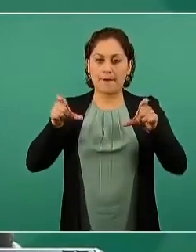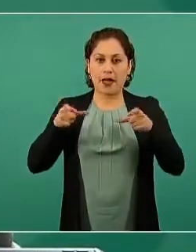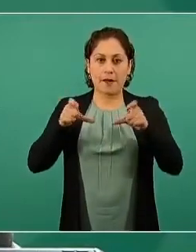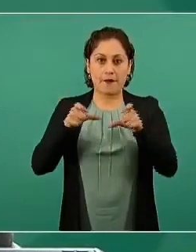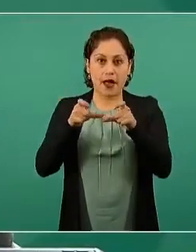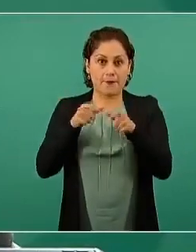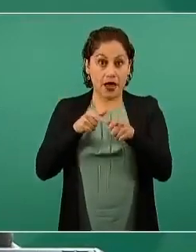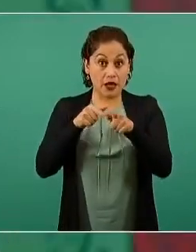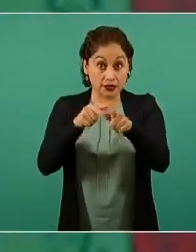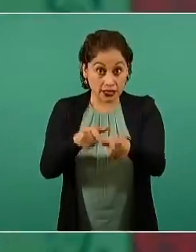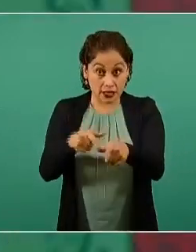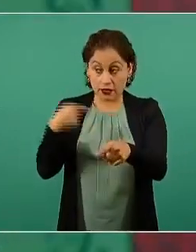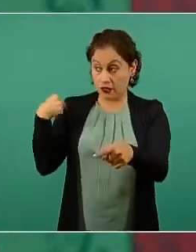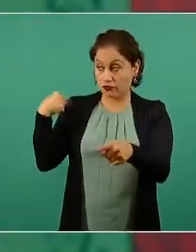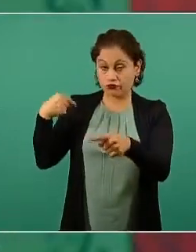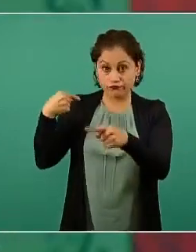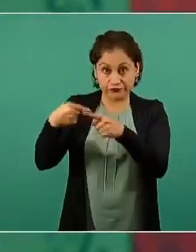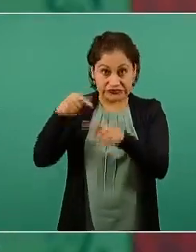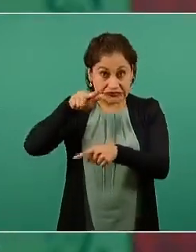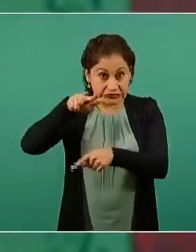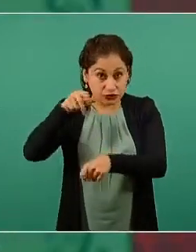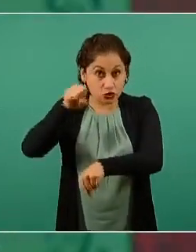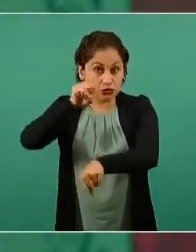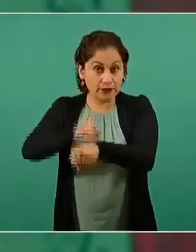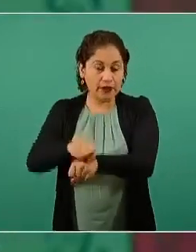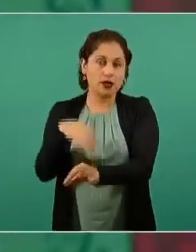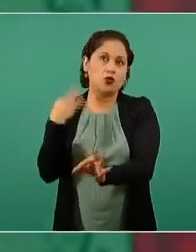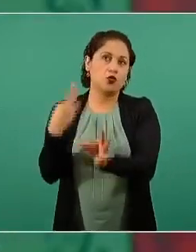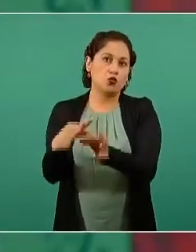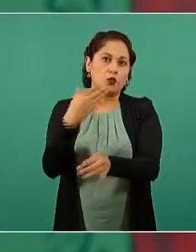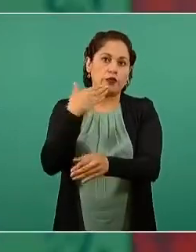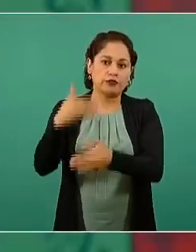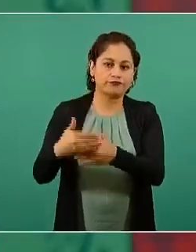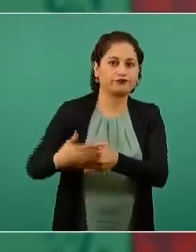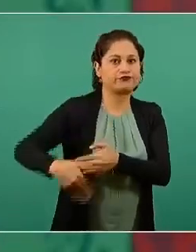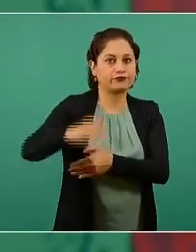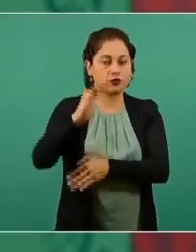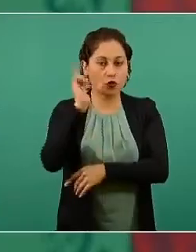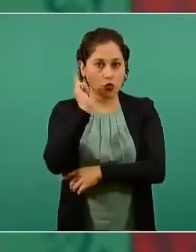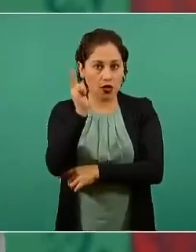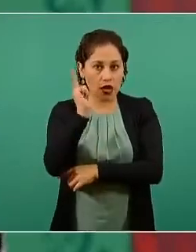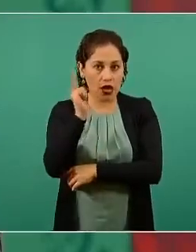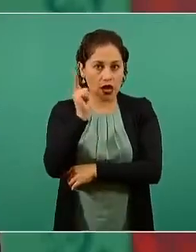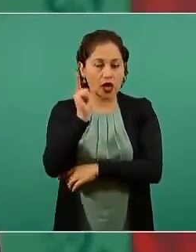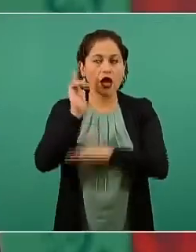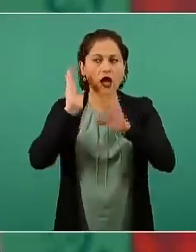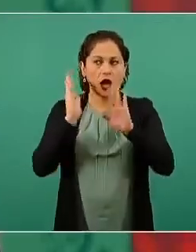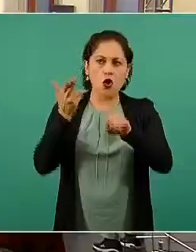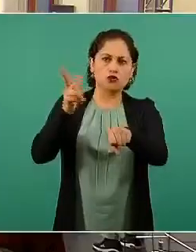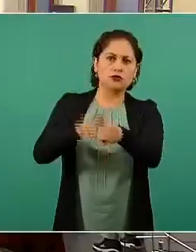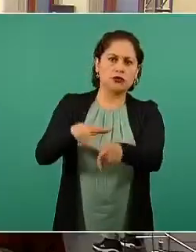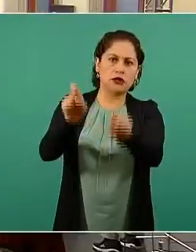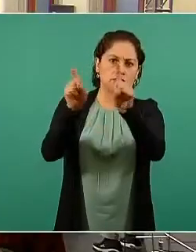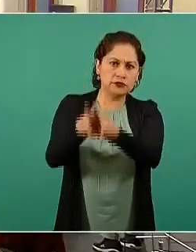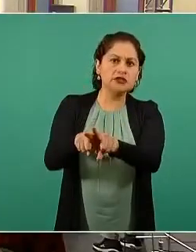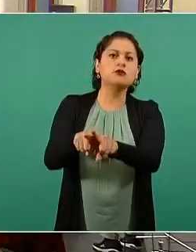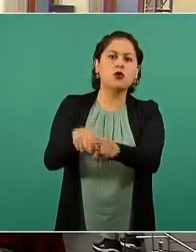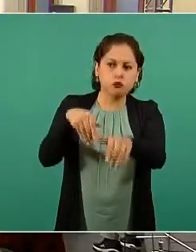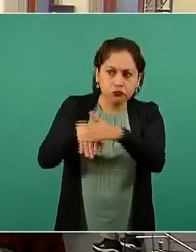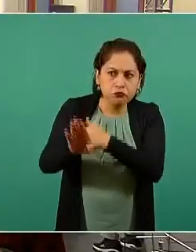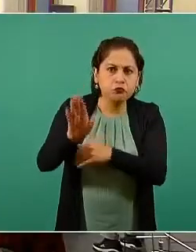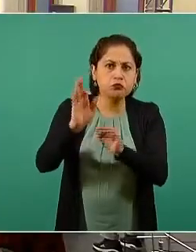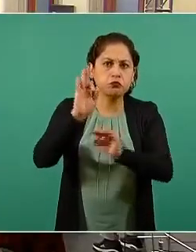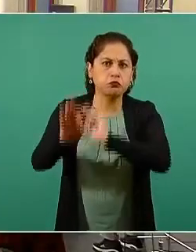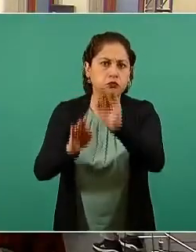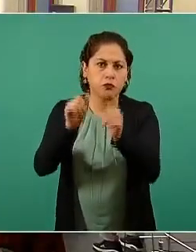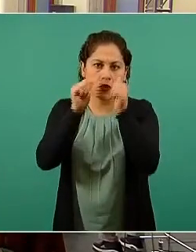no anticipamos que esto vaya a ser un reto que requiera algún esfuerzo de reconversión hospitalaria. Ok, perdón